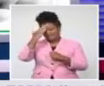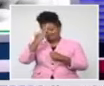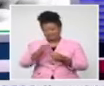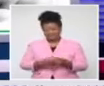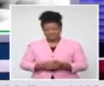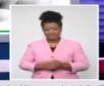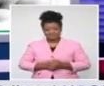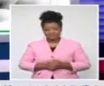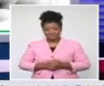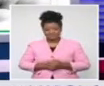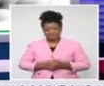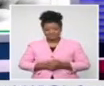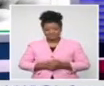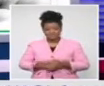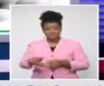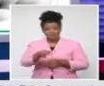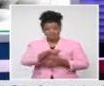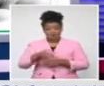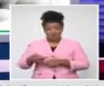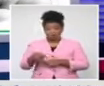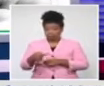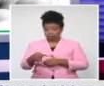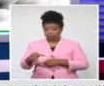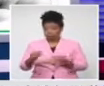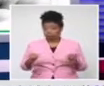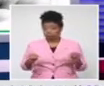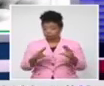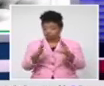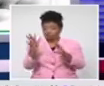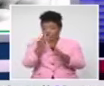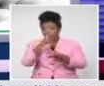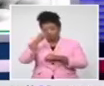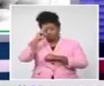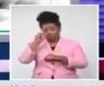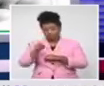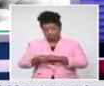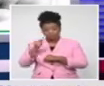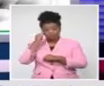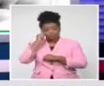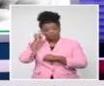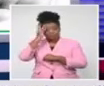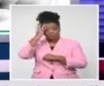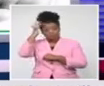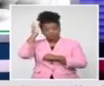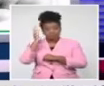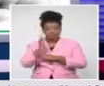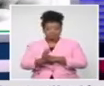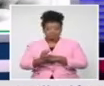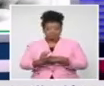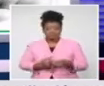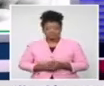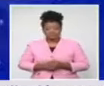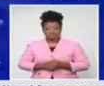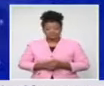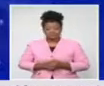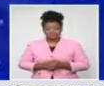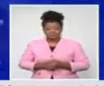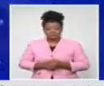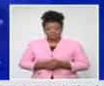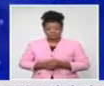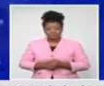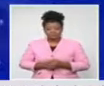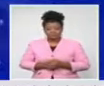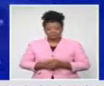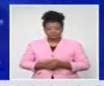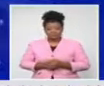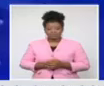la bienvenida, como cada mañana, al doctor Francisco Durán García, director nacional de epidemiología del Ministerio de Salud Pública. Doctor, muy